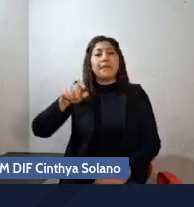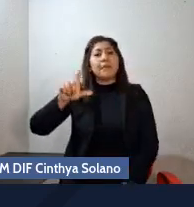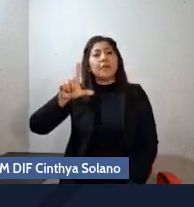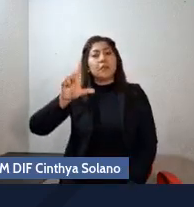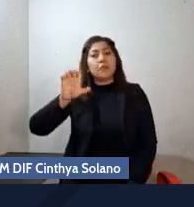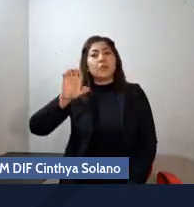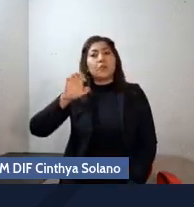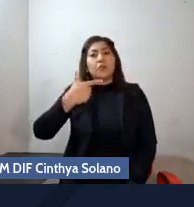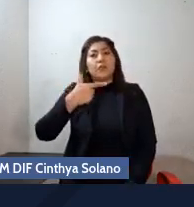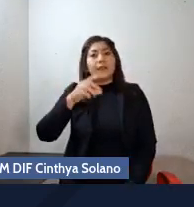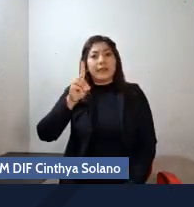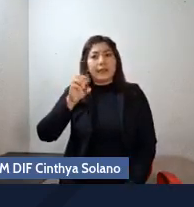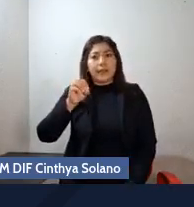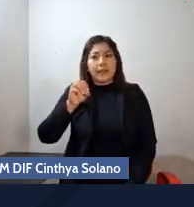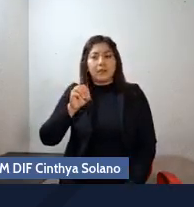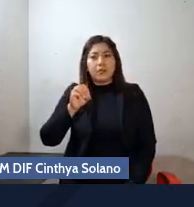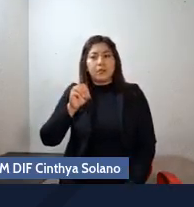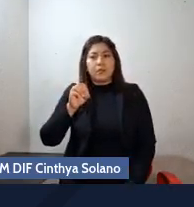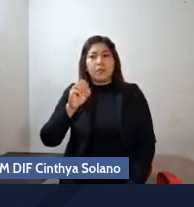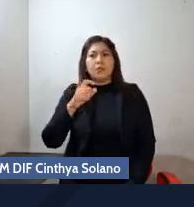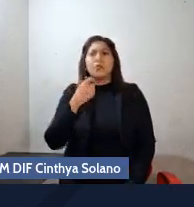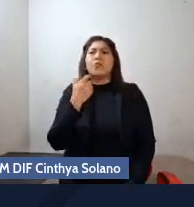legados tiene un precio de